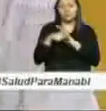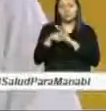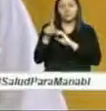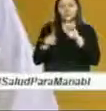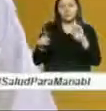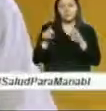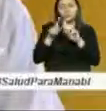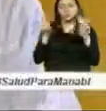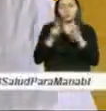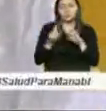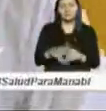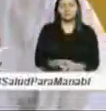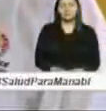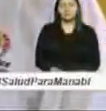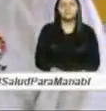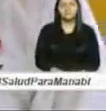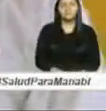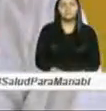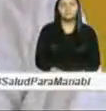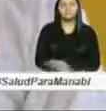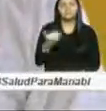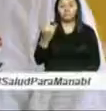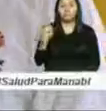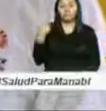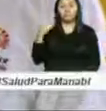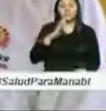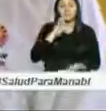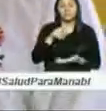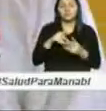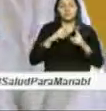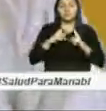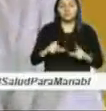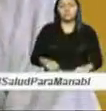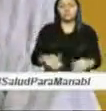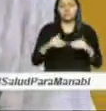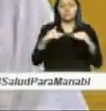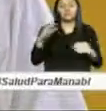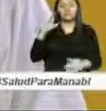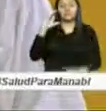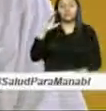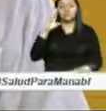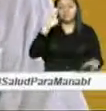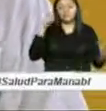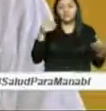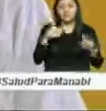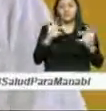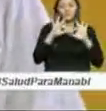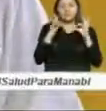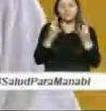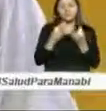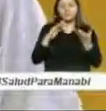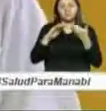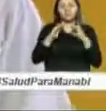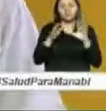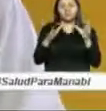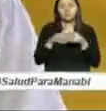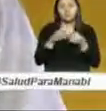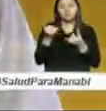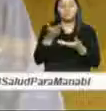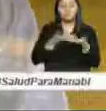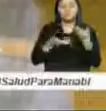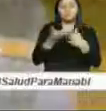cuantos empresarios. Aquí tenemos un centro de salud tipo C que mantiene un enfoque familiar, comunitario e